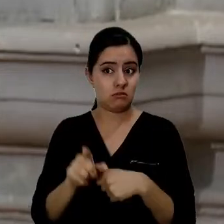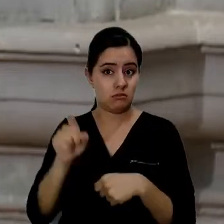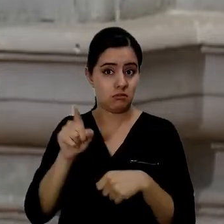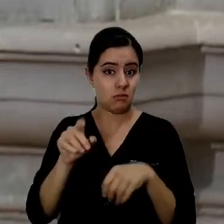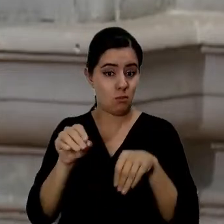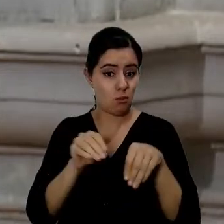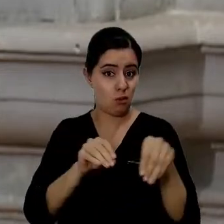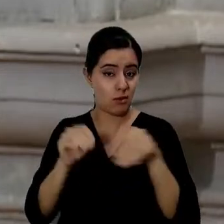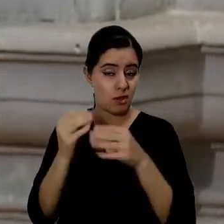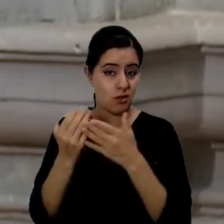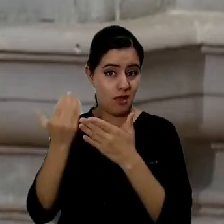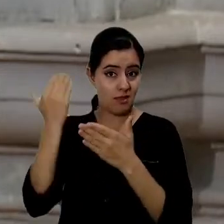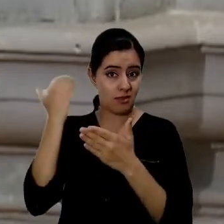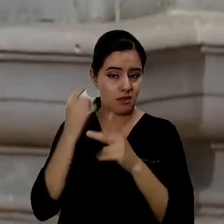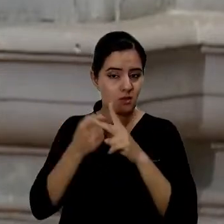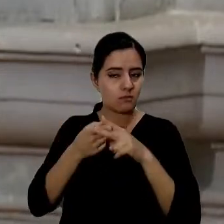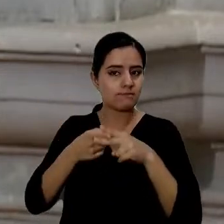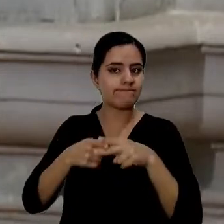movimiento.